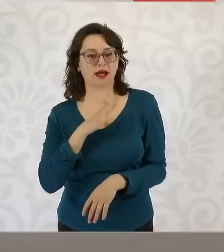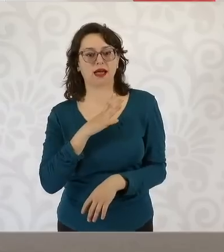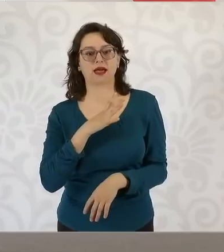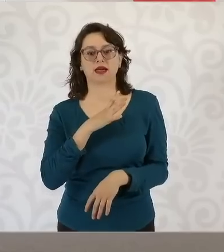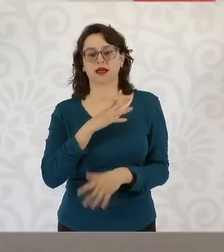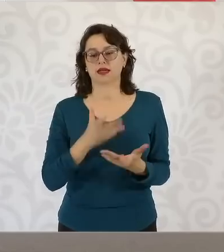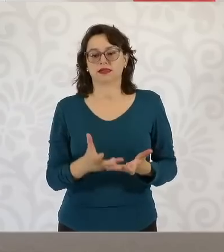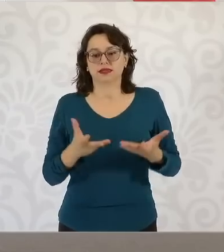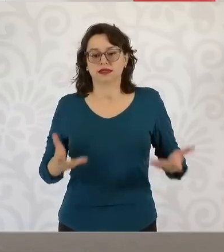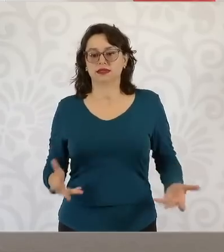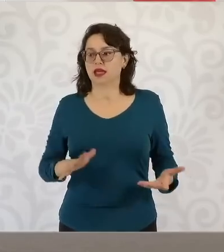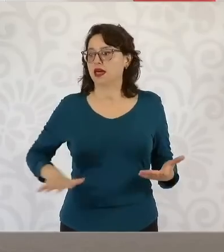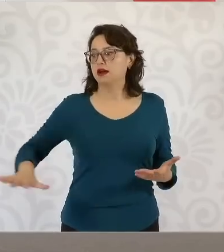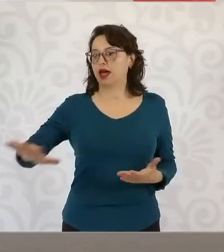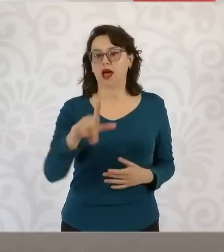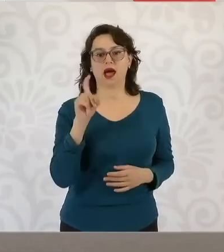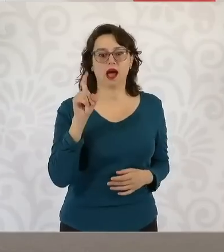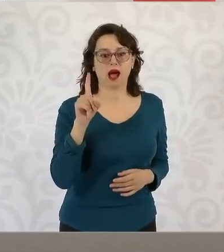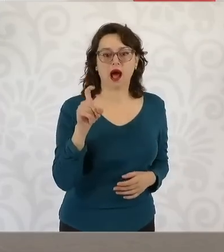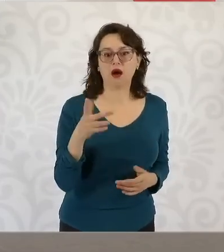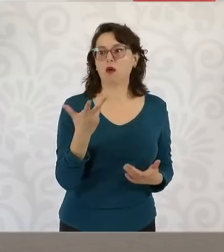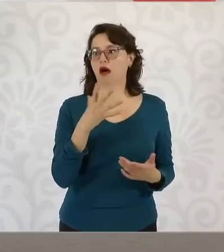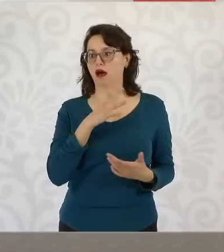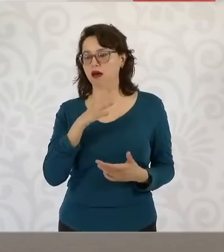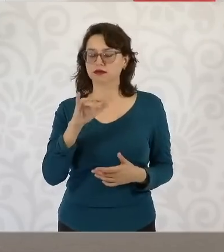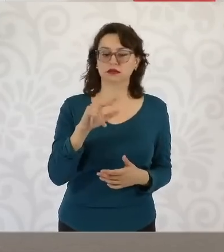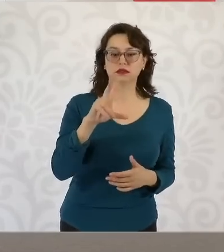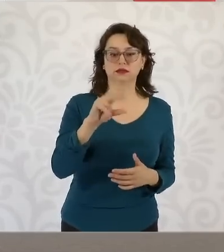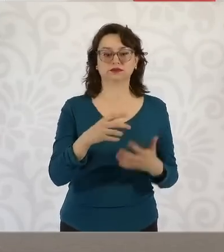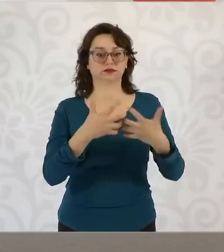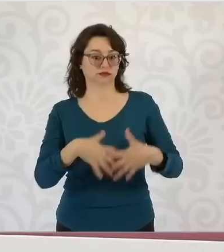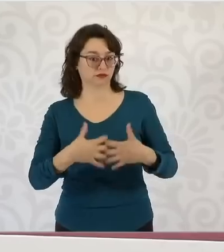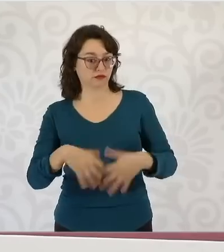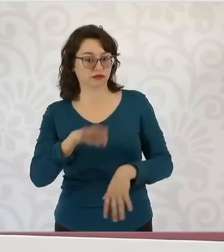territorio, la orografía, el agua, la factibilidad industrial, la